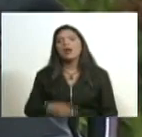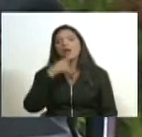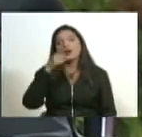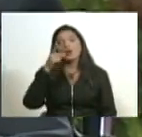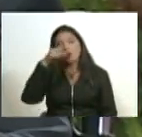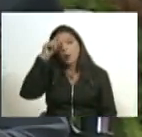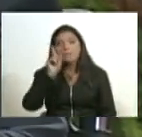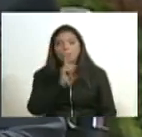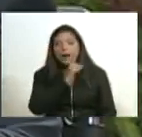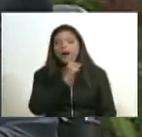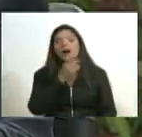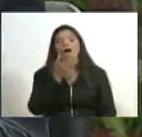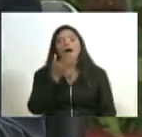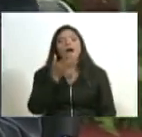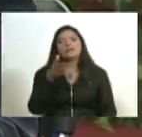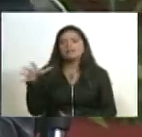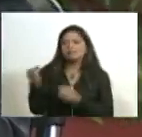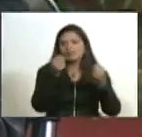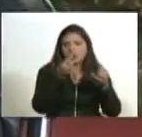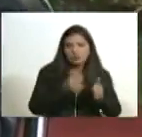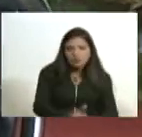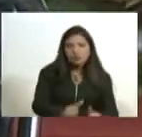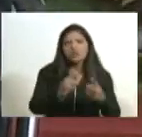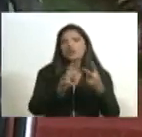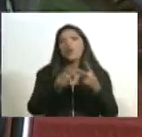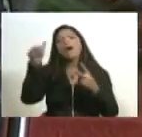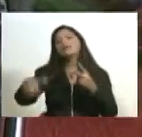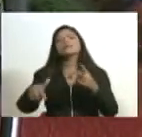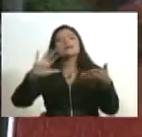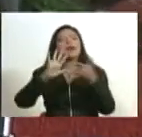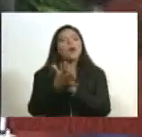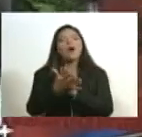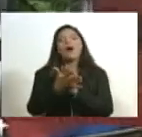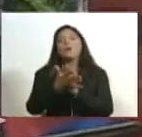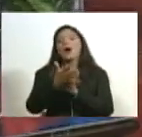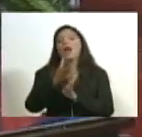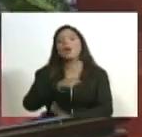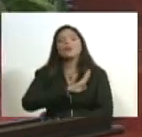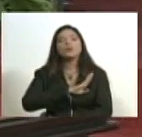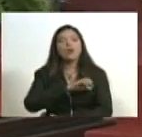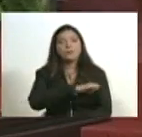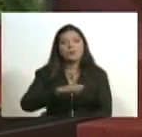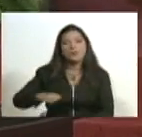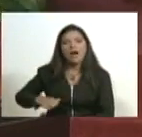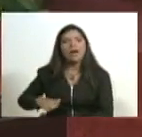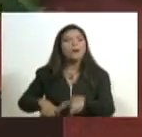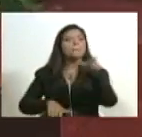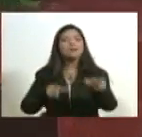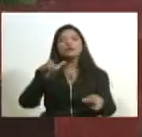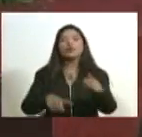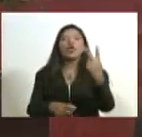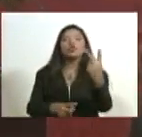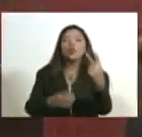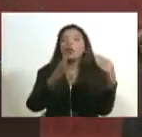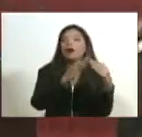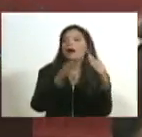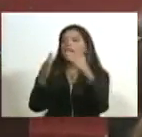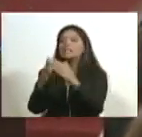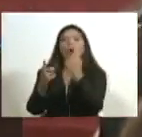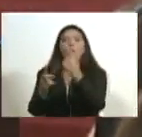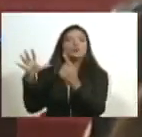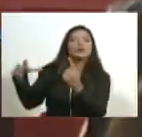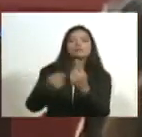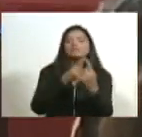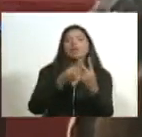madres, que aquí se acababa la propiedad privada, que quien tuviera dos casas le quitaban una, tuviera dos carros